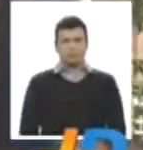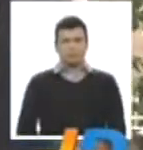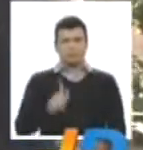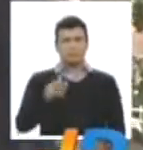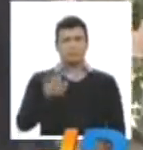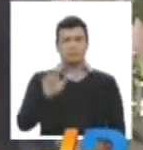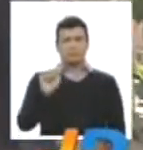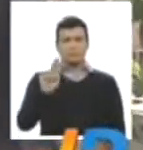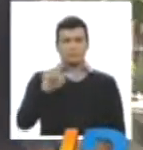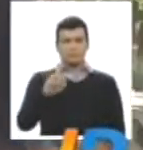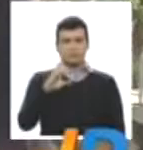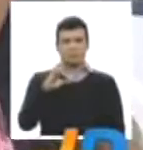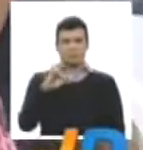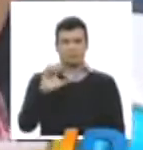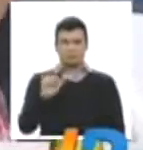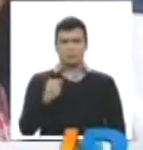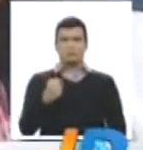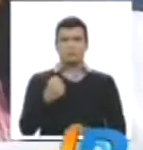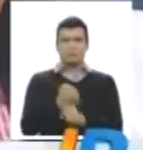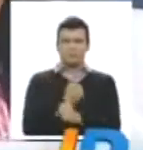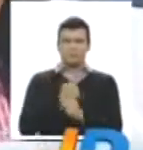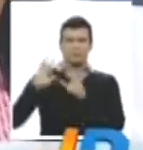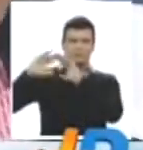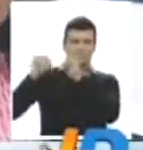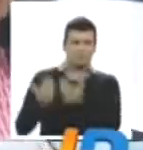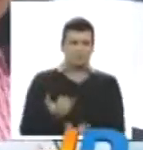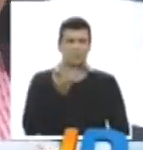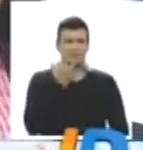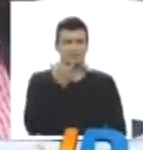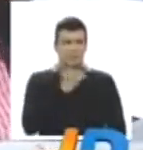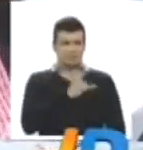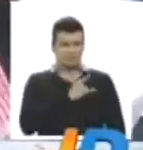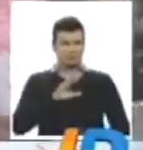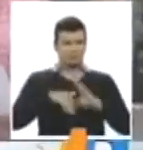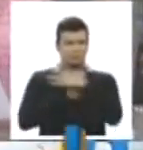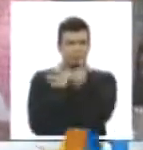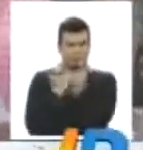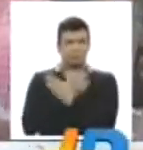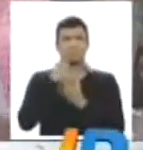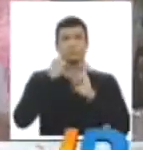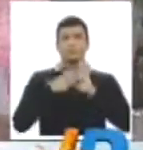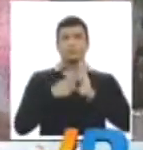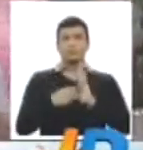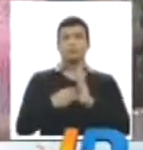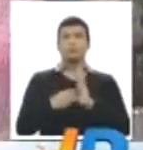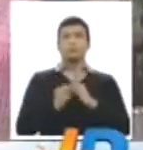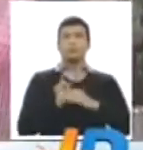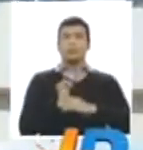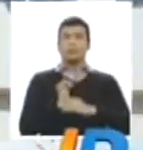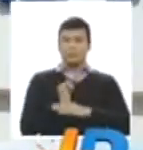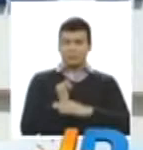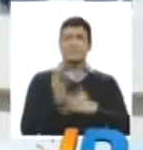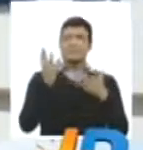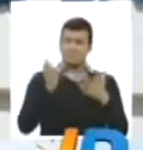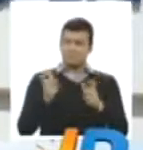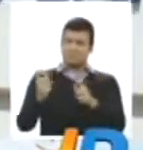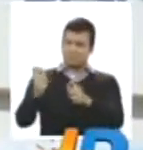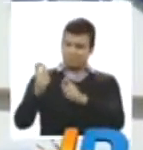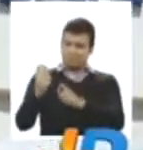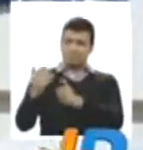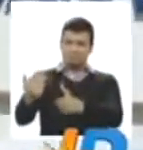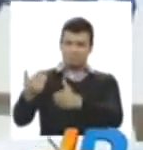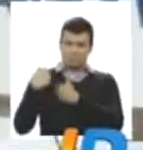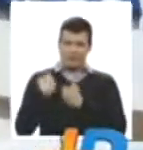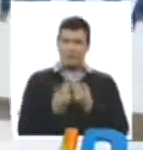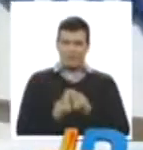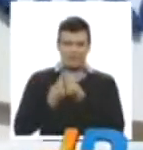Francia Elena Collazos es licenciada en Literatura e Idiomas de la Universidad Santiago de Cali, institución donde aspira ahora seguir siendo parte del